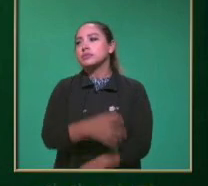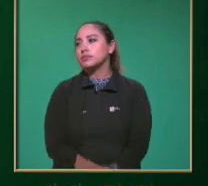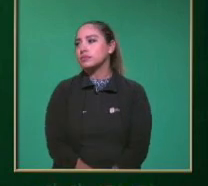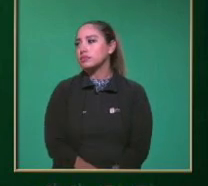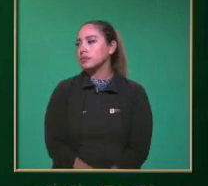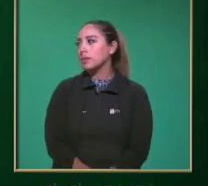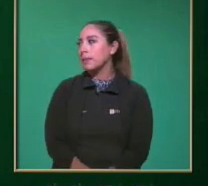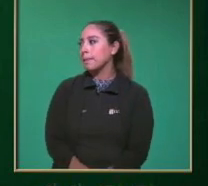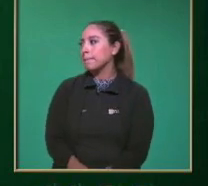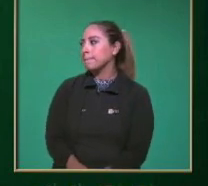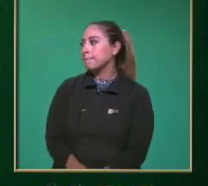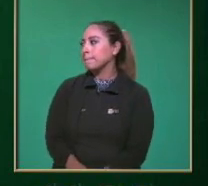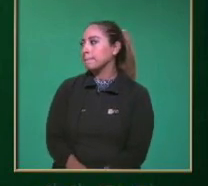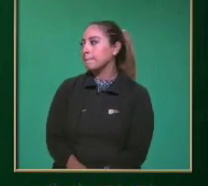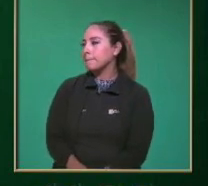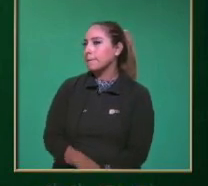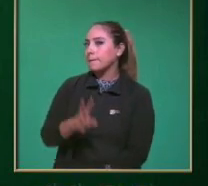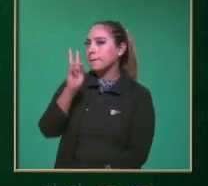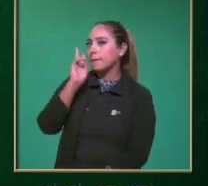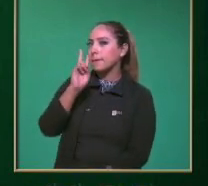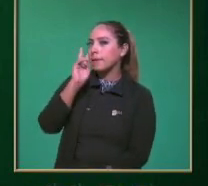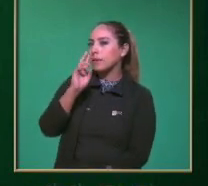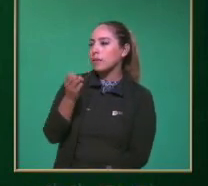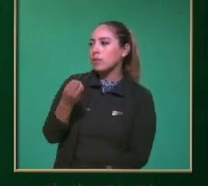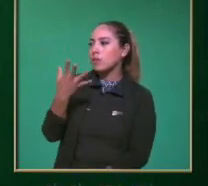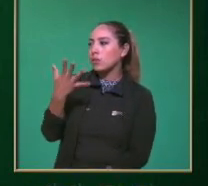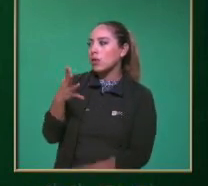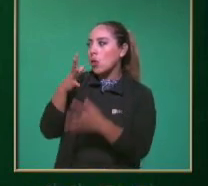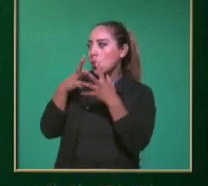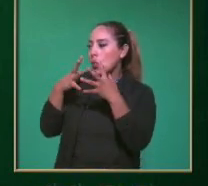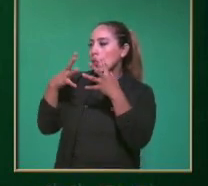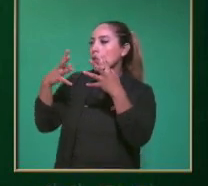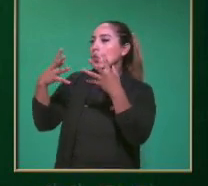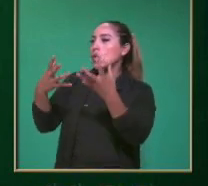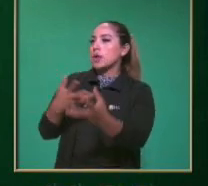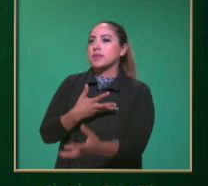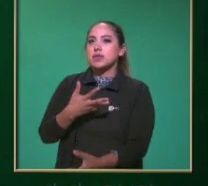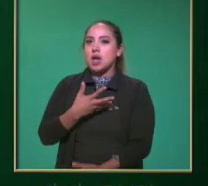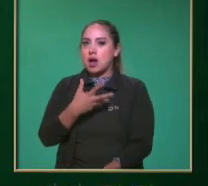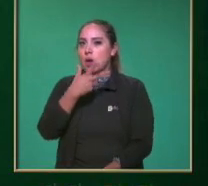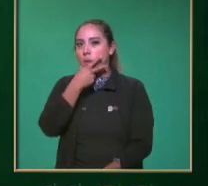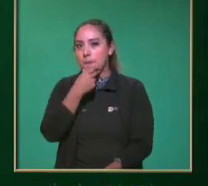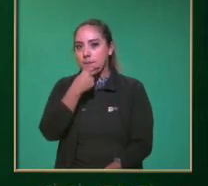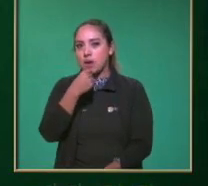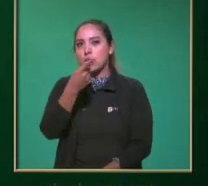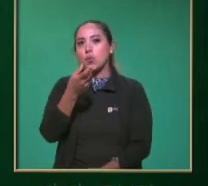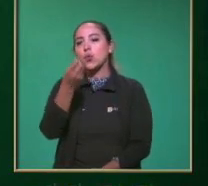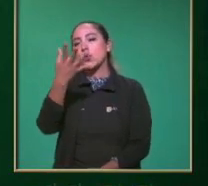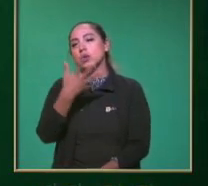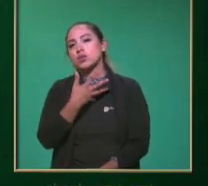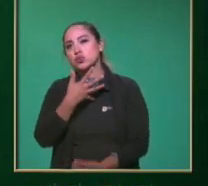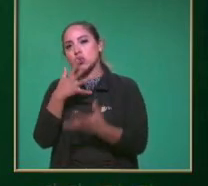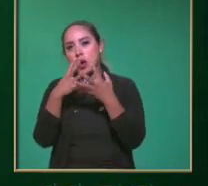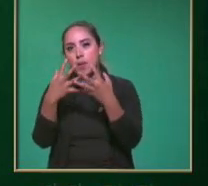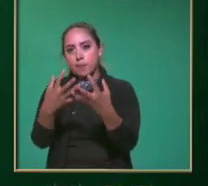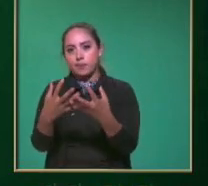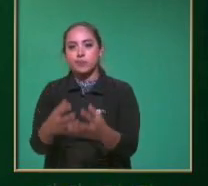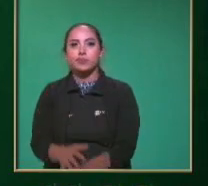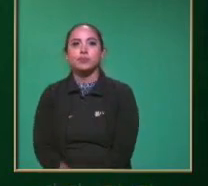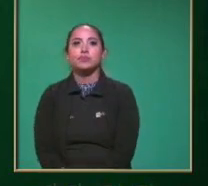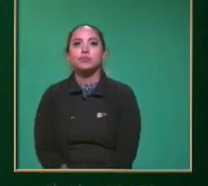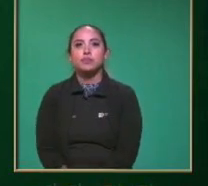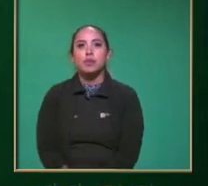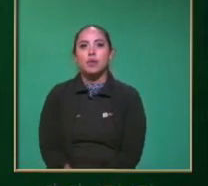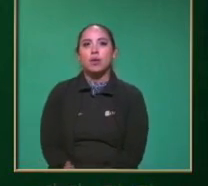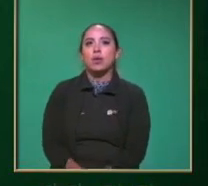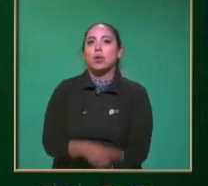Pues vamos a ver cuántos globos tiene el señor. Exactamente, ¿cuántos globos tiene el señor? Vamos a contarlos.